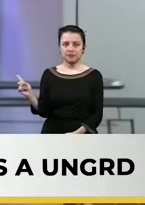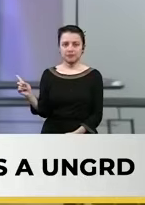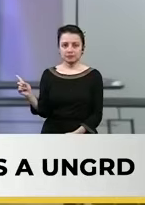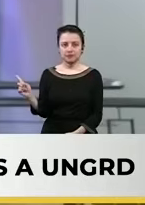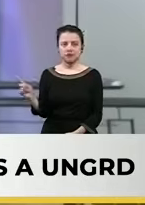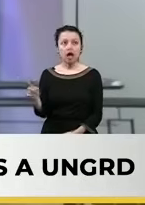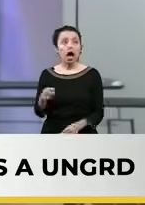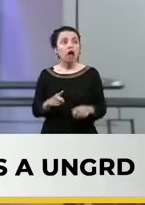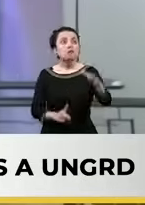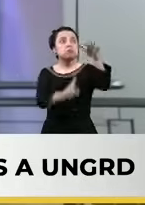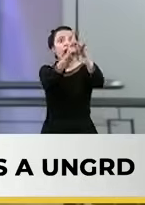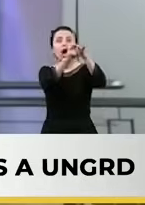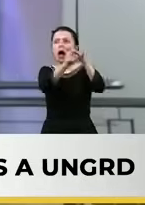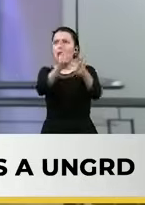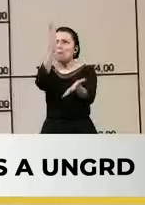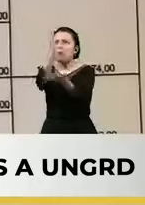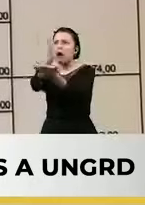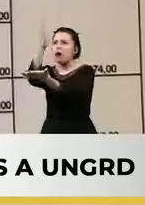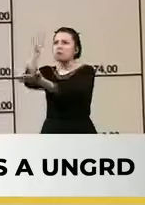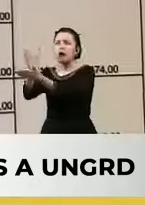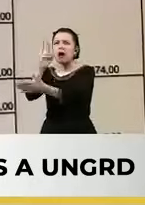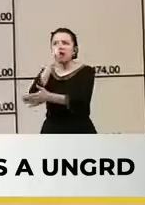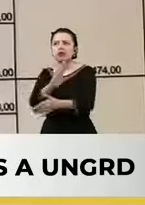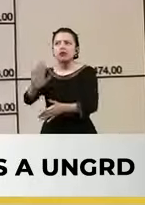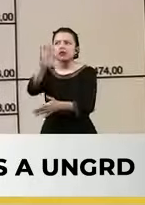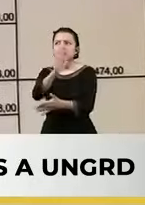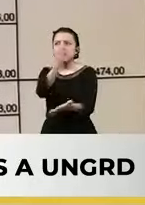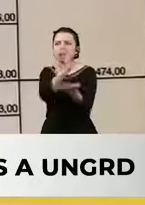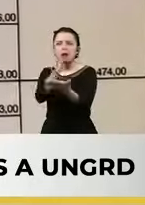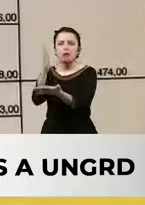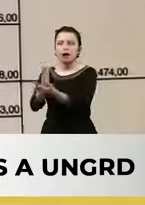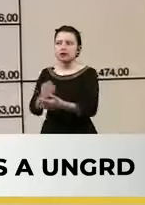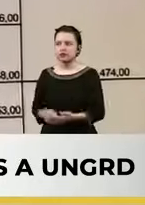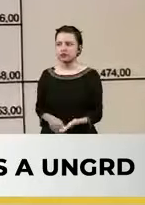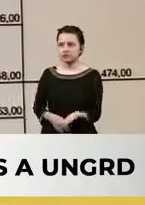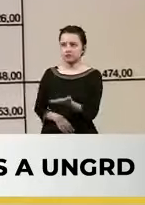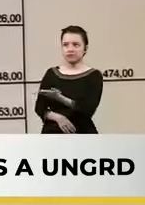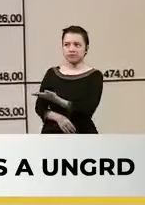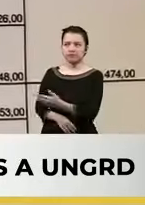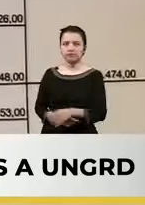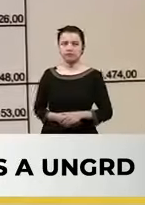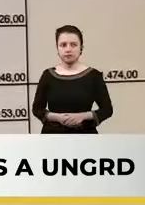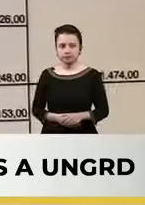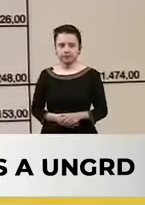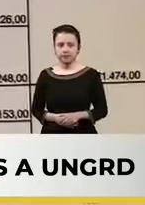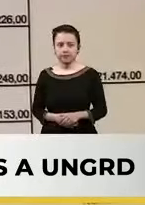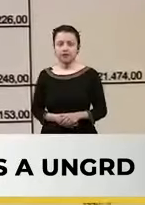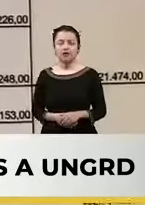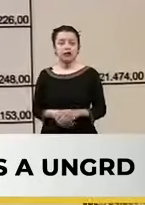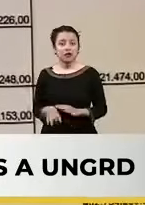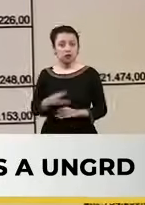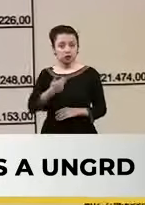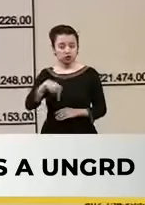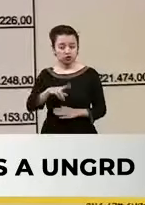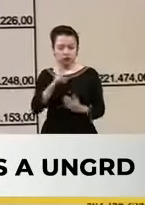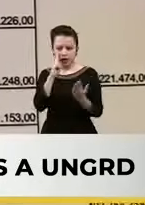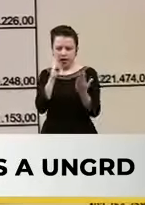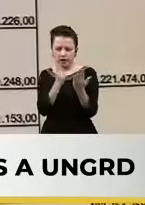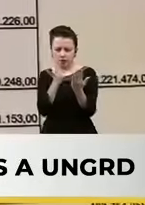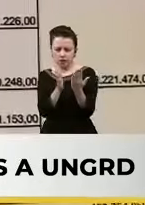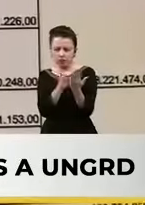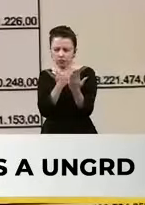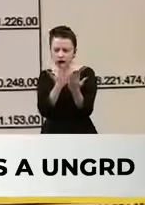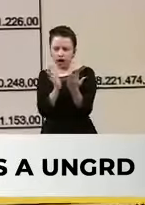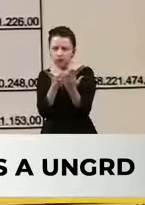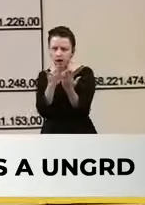emergencias donde no existían. W Sin Carreta se puso en la tarea de revisar contrato por contrato y encontró que,